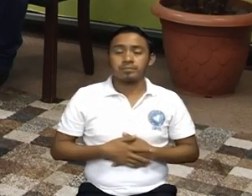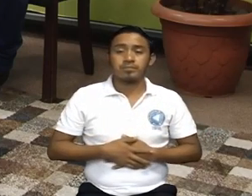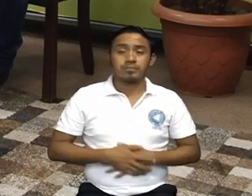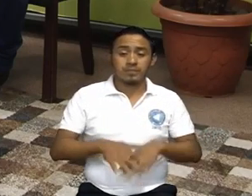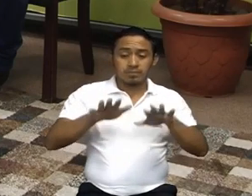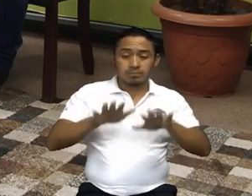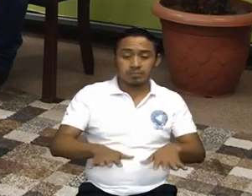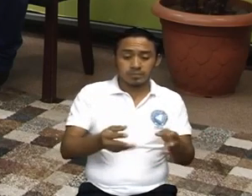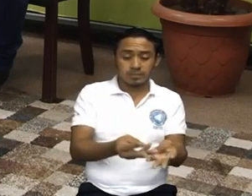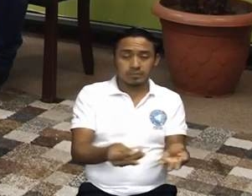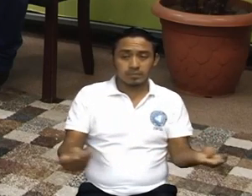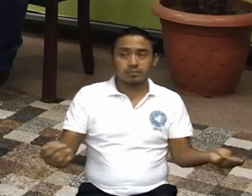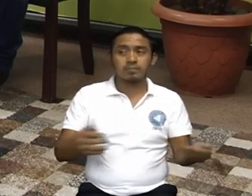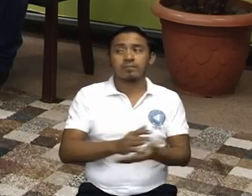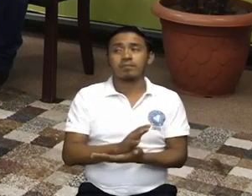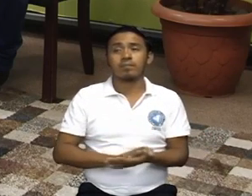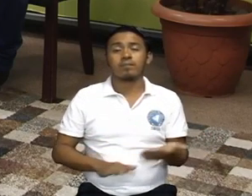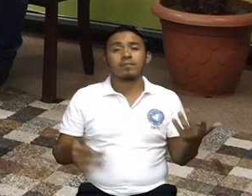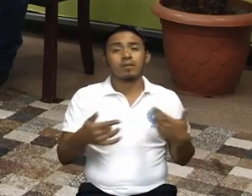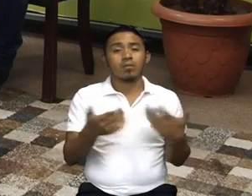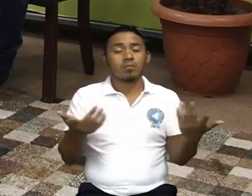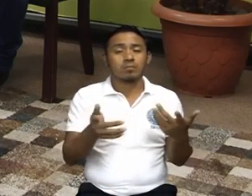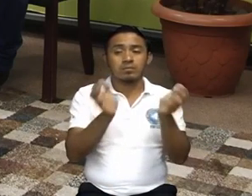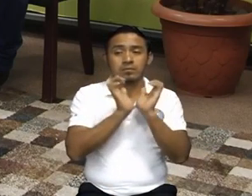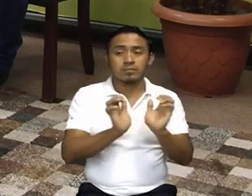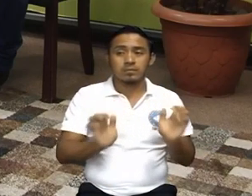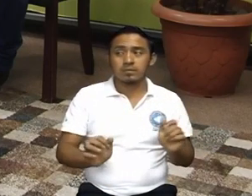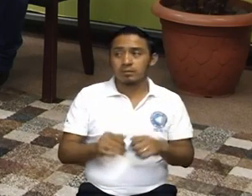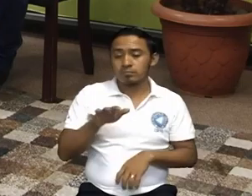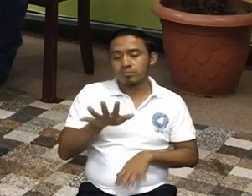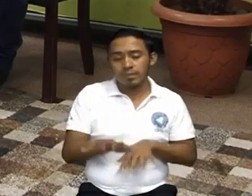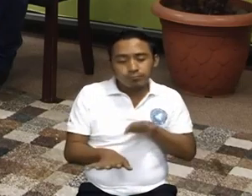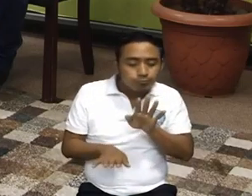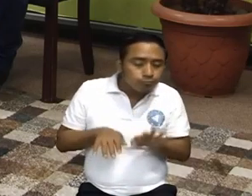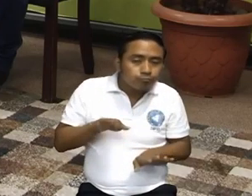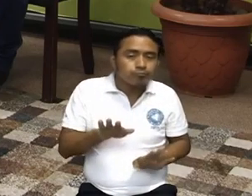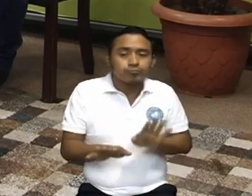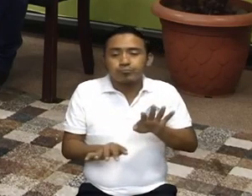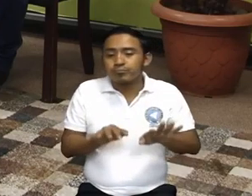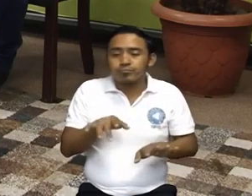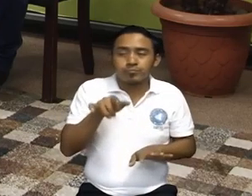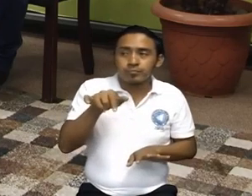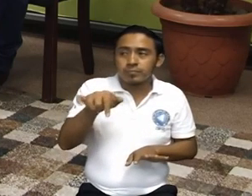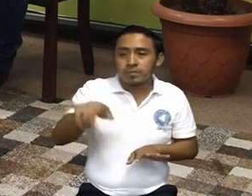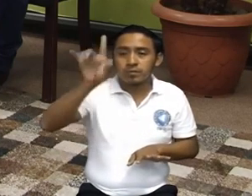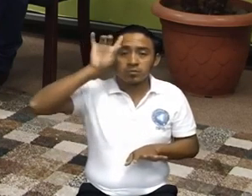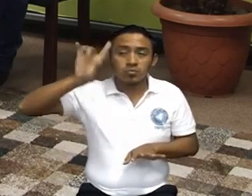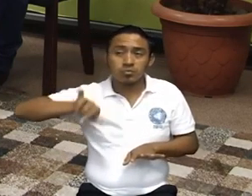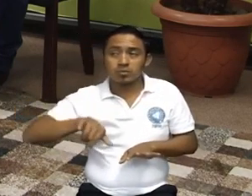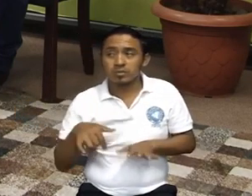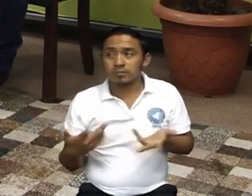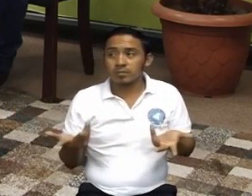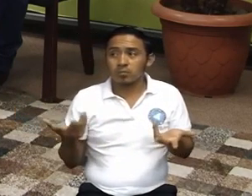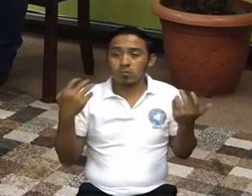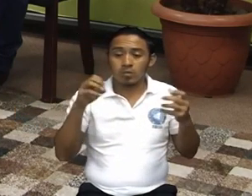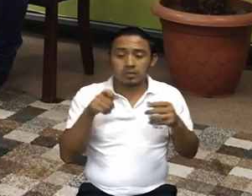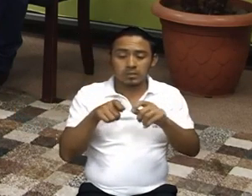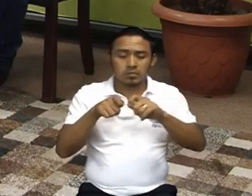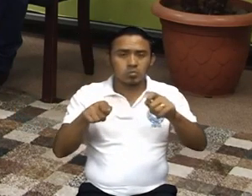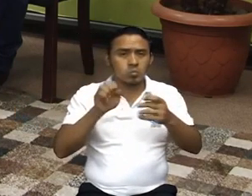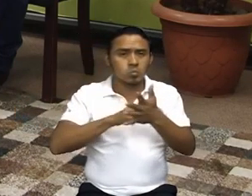piso, devolviendo al grupo de riesgo, los niños. El niño anda gateando, anda jugando, es inocente, puede andar un objeto